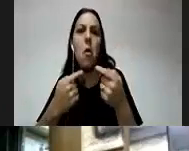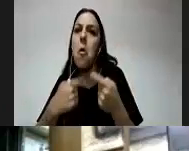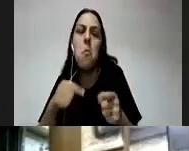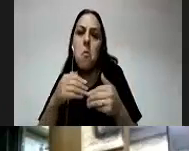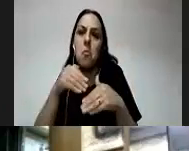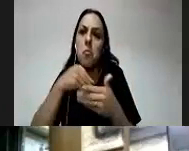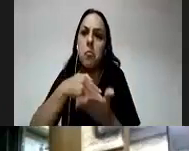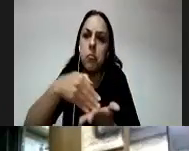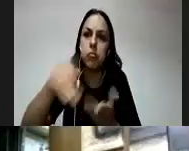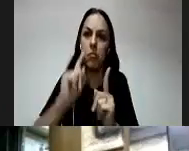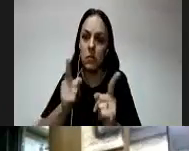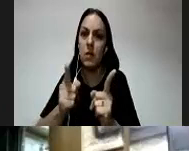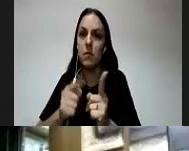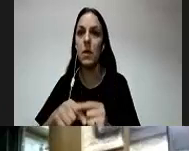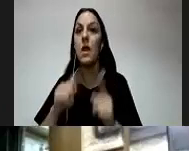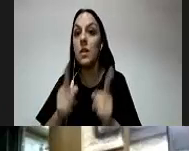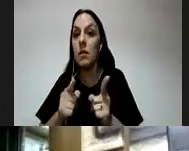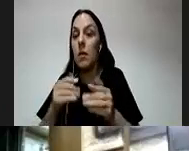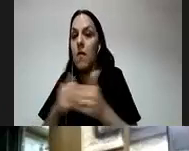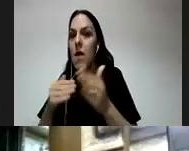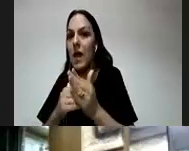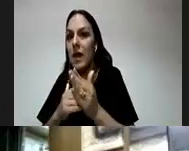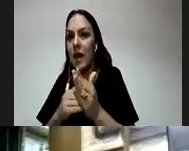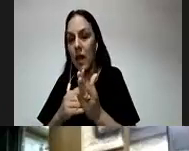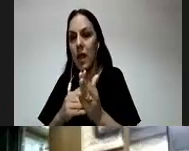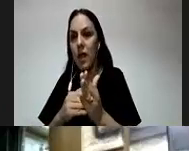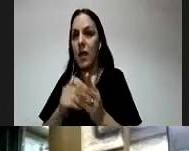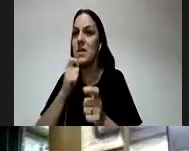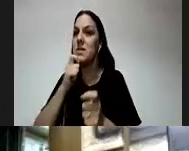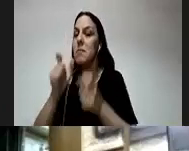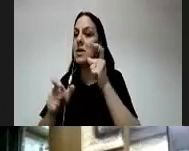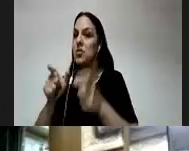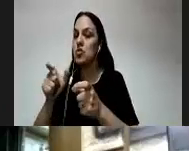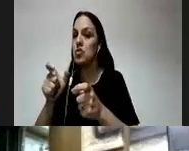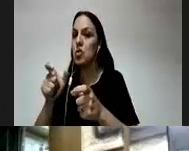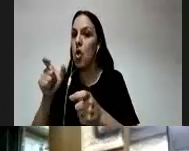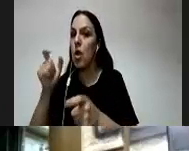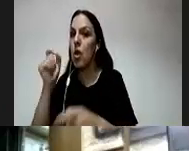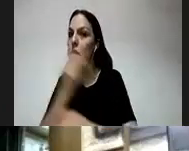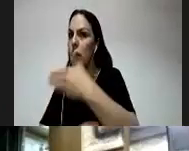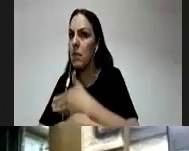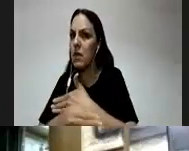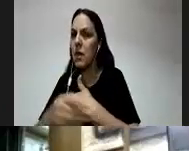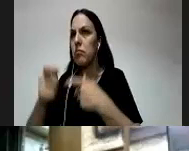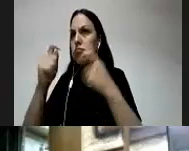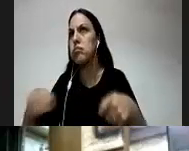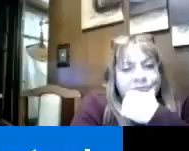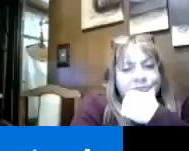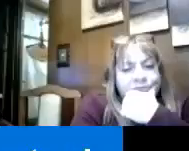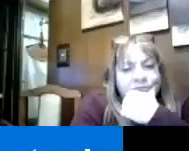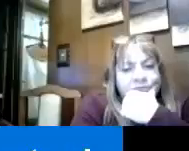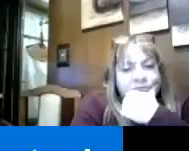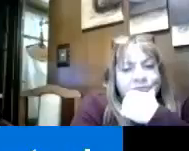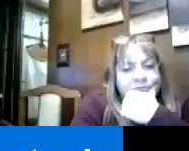uso de medios propios de transporte por las personas con movilidad reducida, a cuya supresión se tendrá